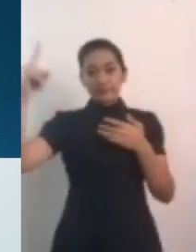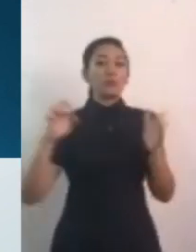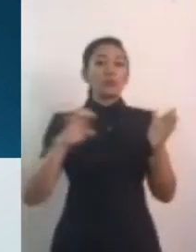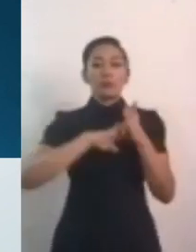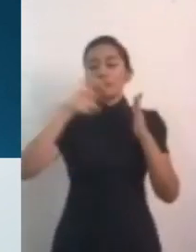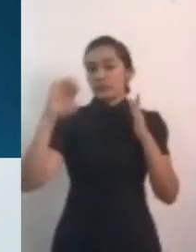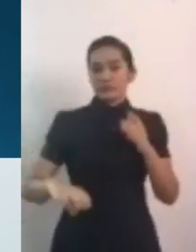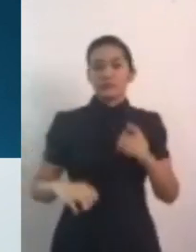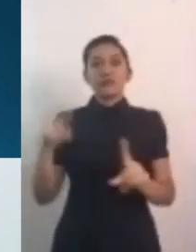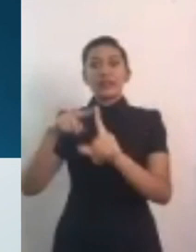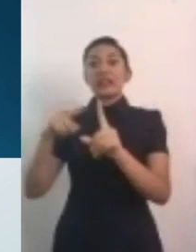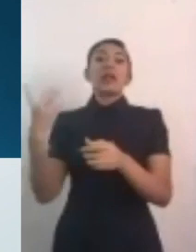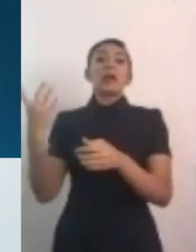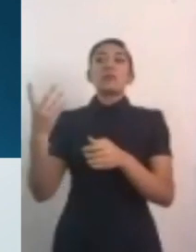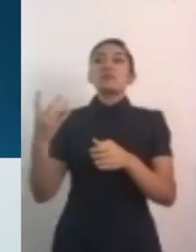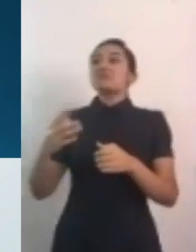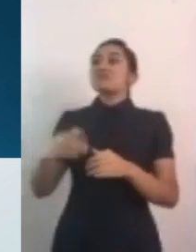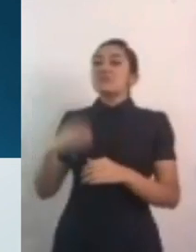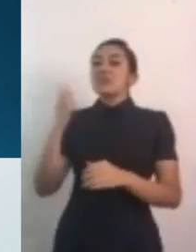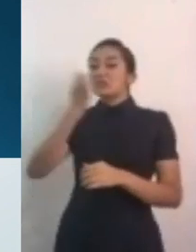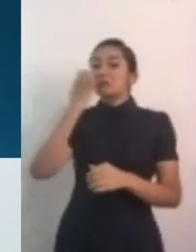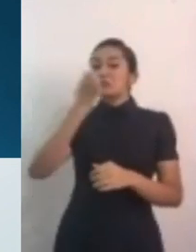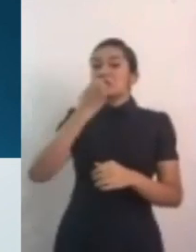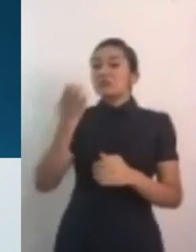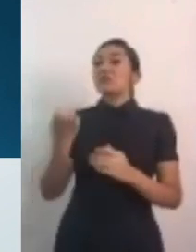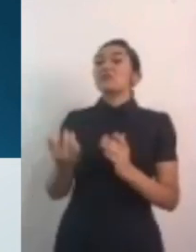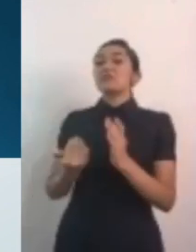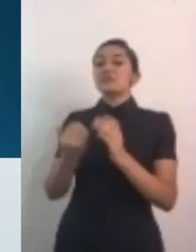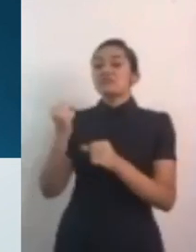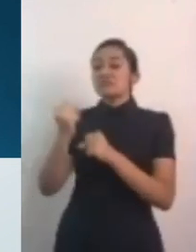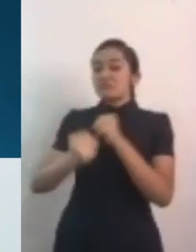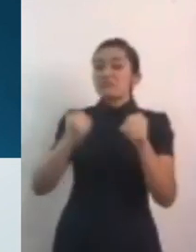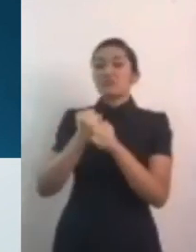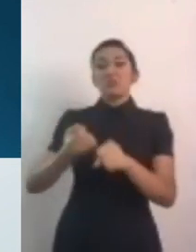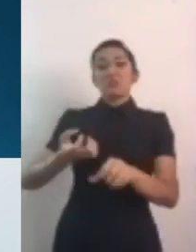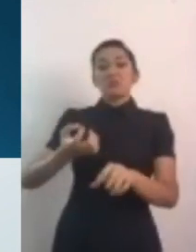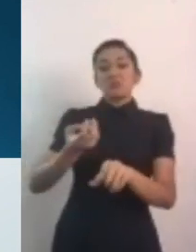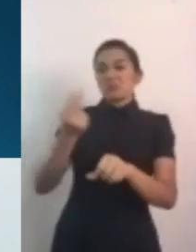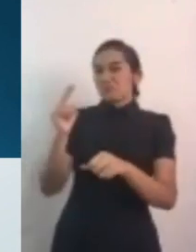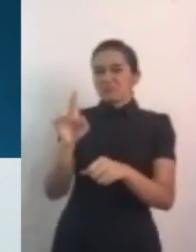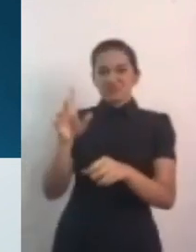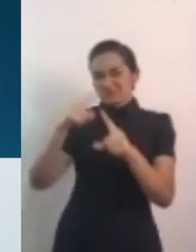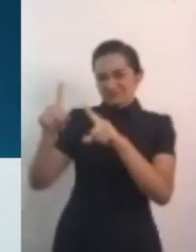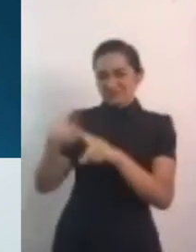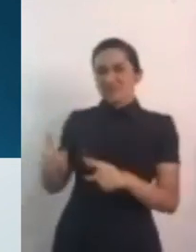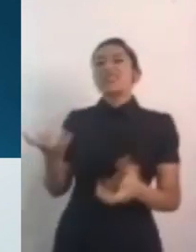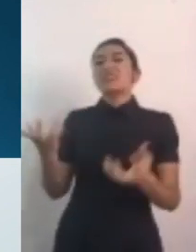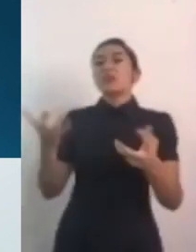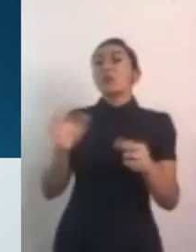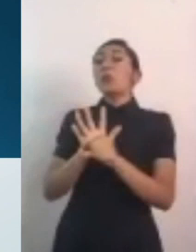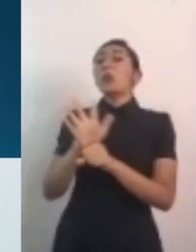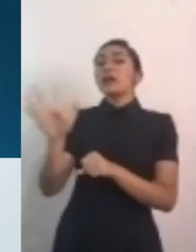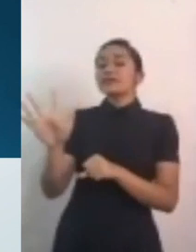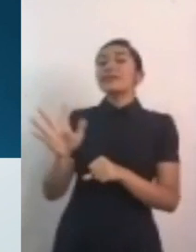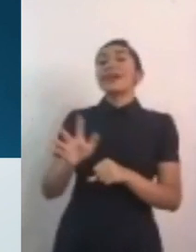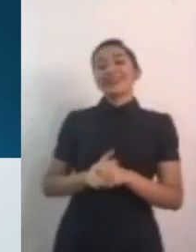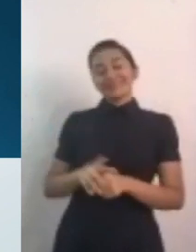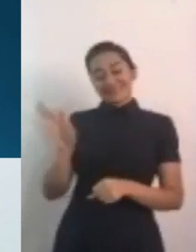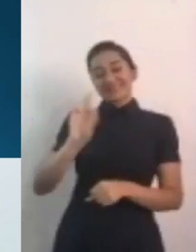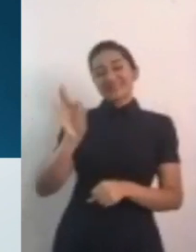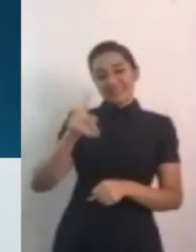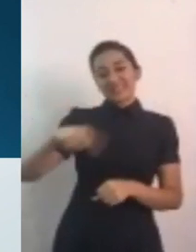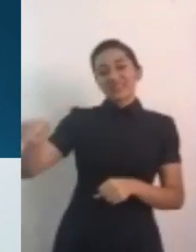la escuela. Las personas que tienen menos escolaridad, menos educación, sufren más, tienen más problemas, entre